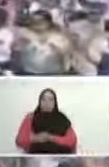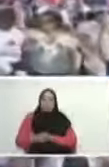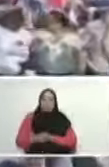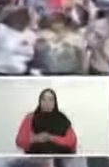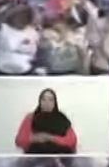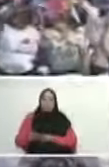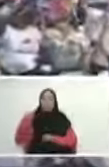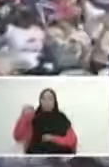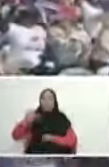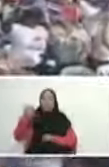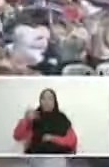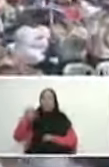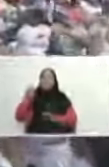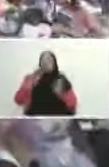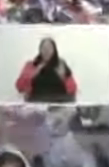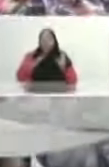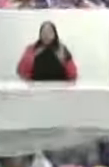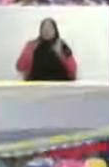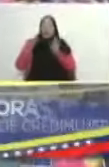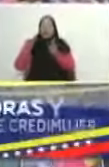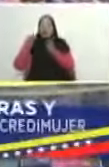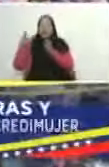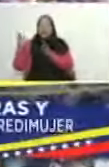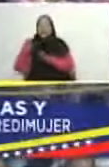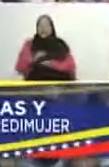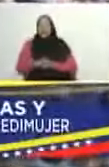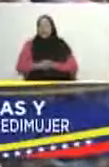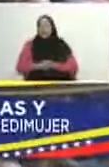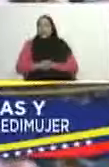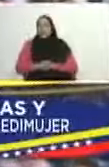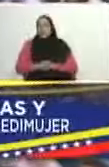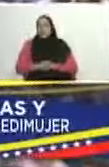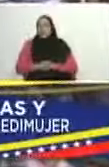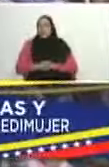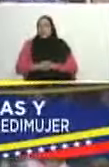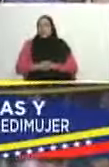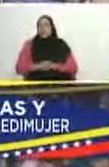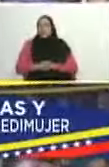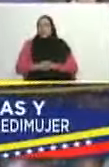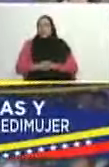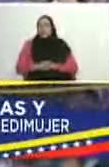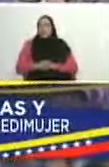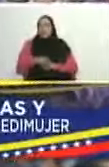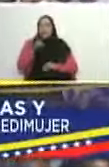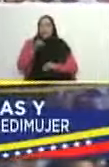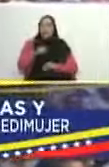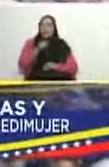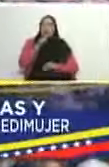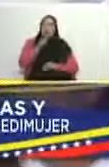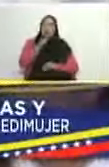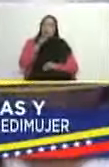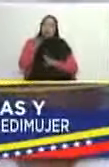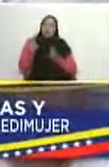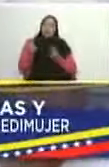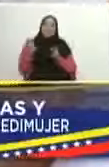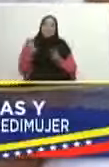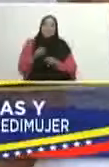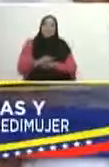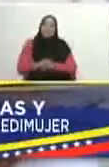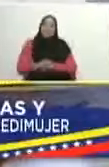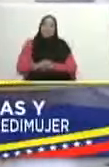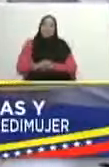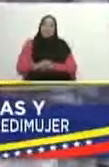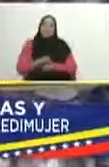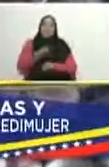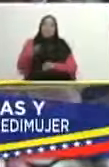Es muy importante la organización. ¿Qué es esto que trajeron aquí? Eso es móvil. Sigue